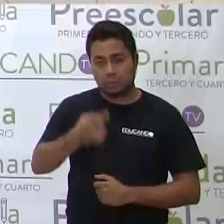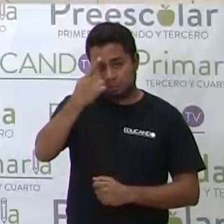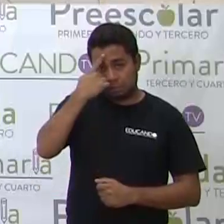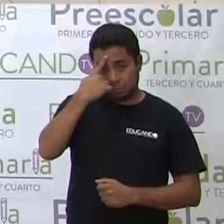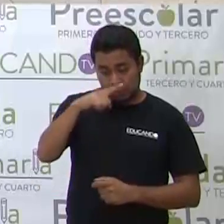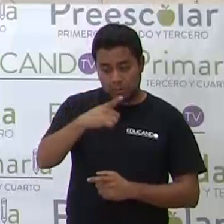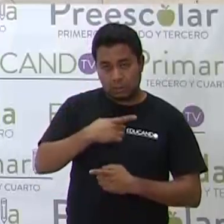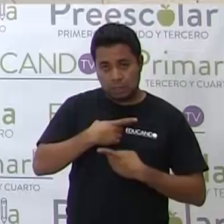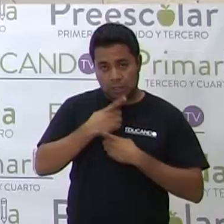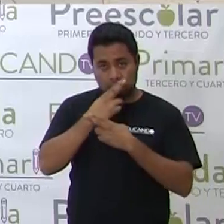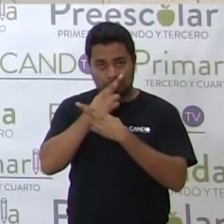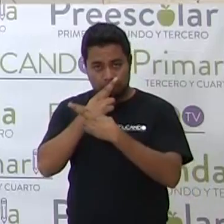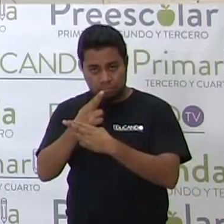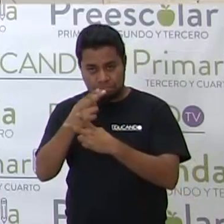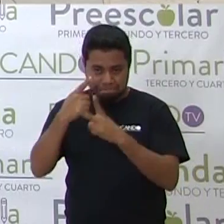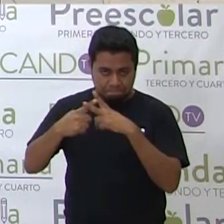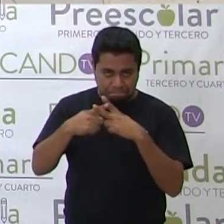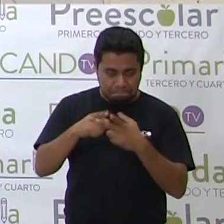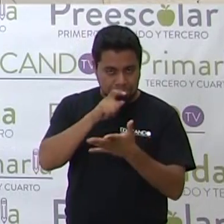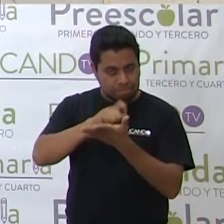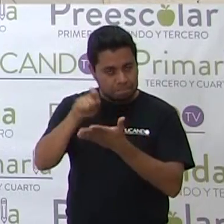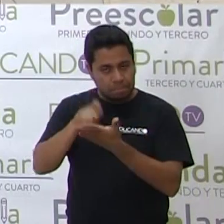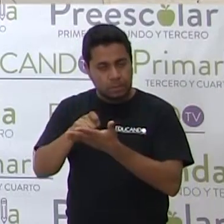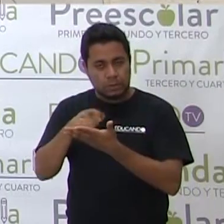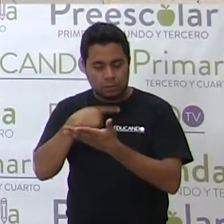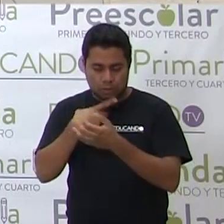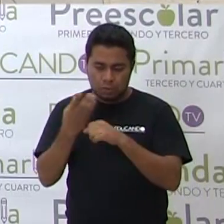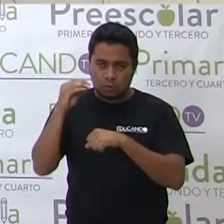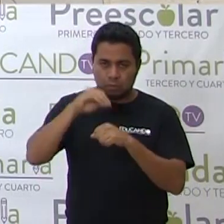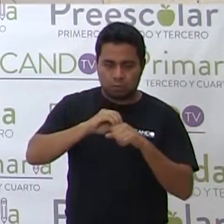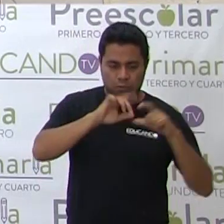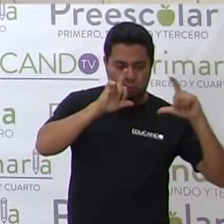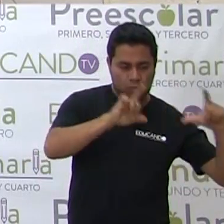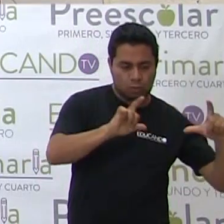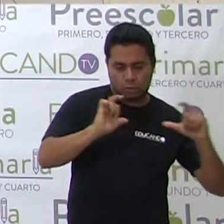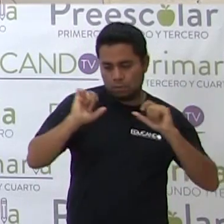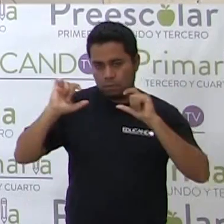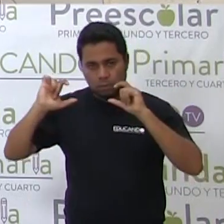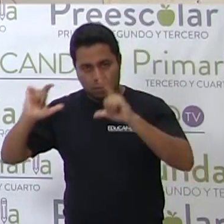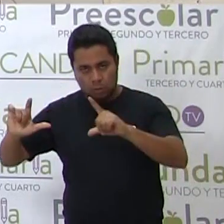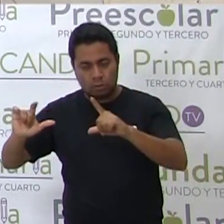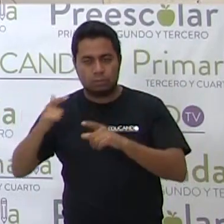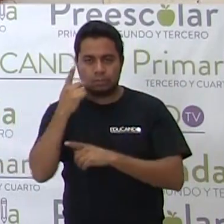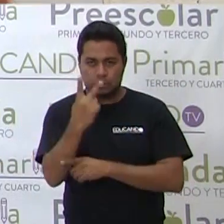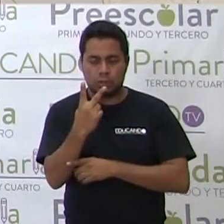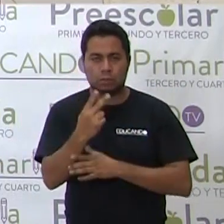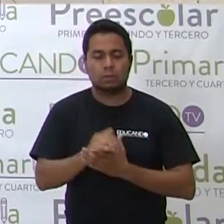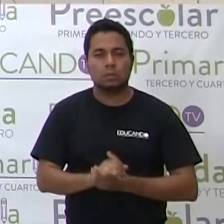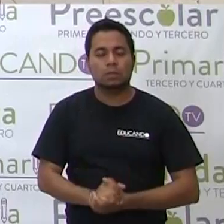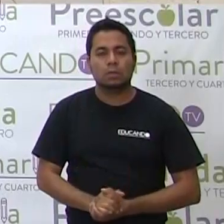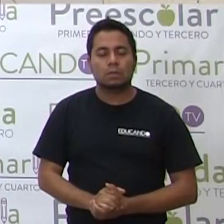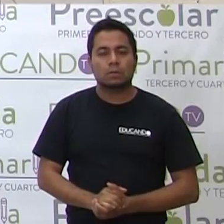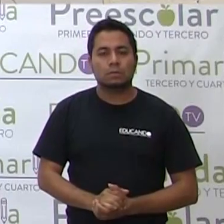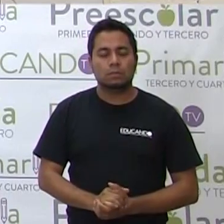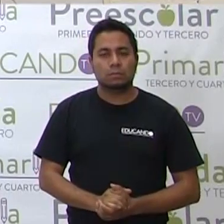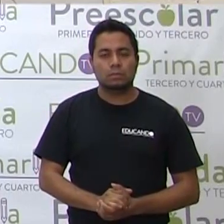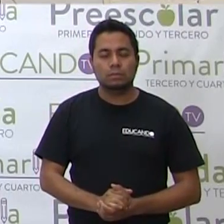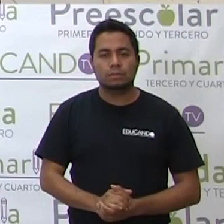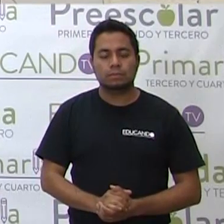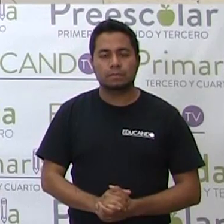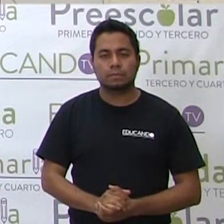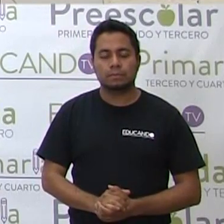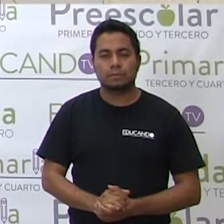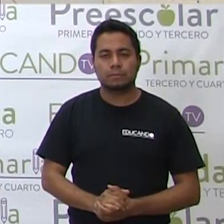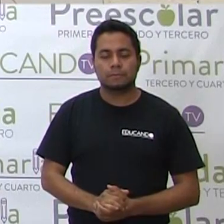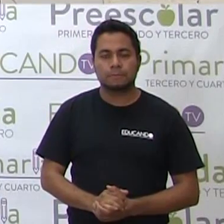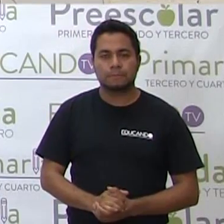resolverlo tenemos que poner dos paréntesis dos paréntesis Sí